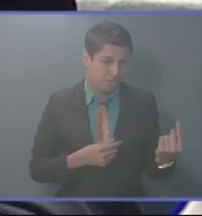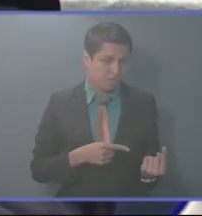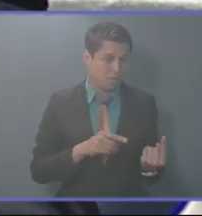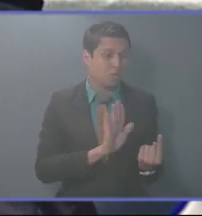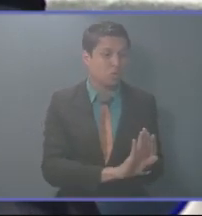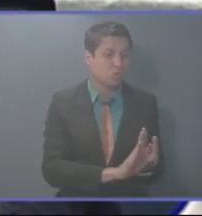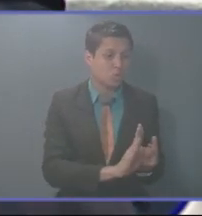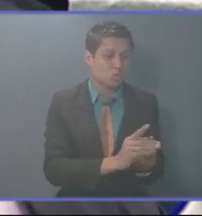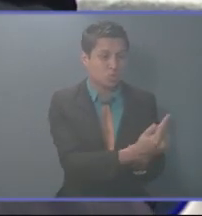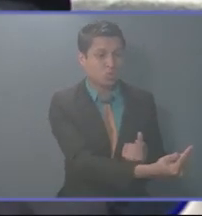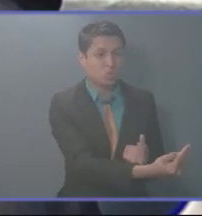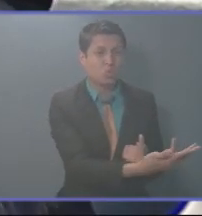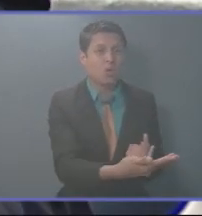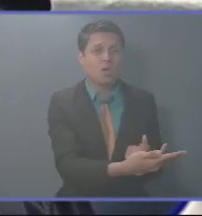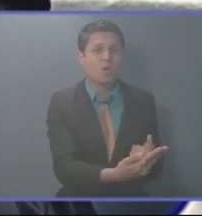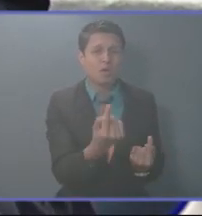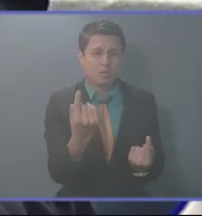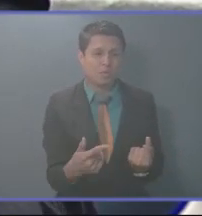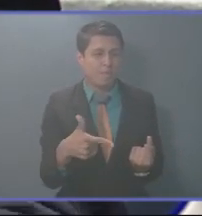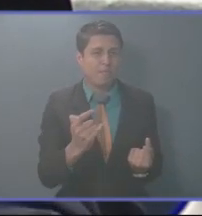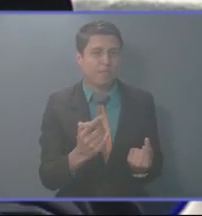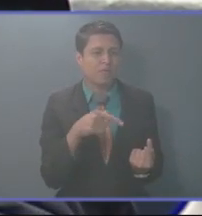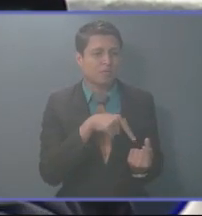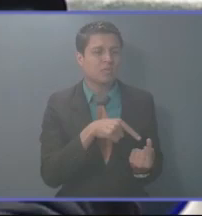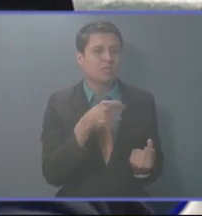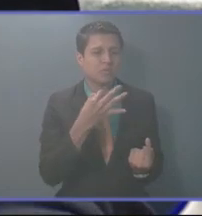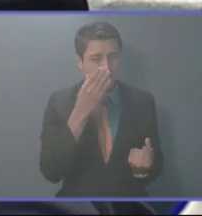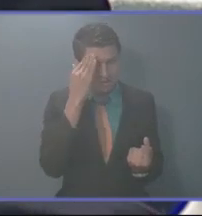corresponde a la sociedad en su conjunto.